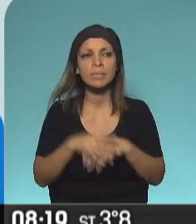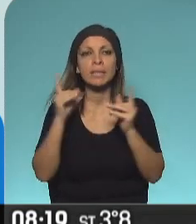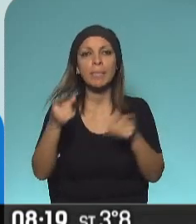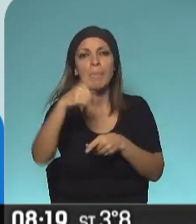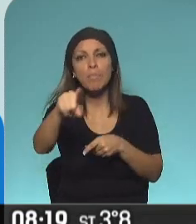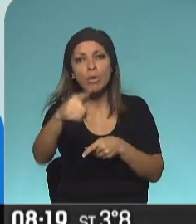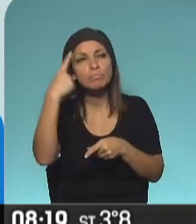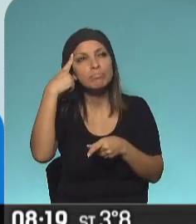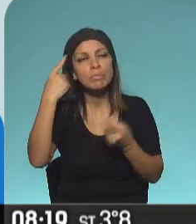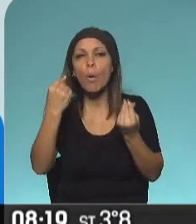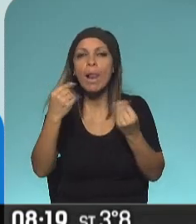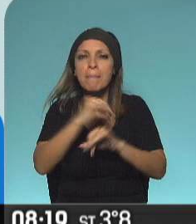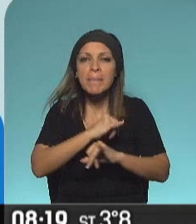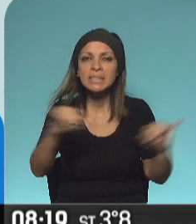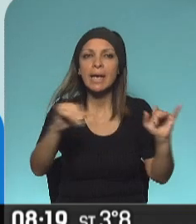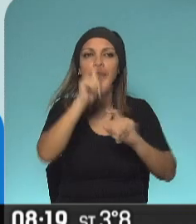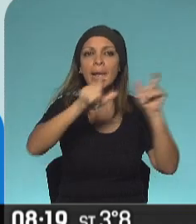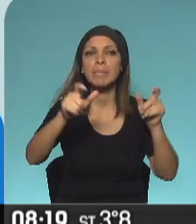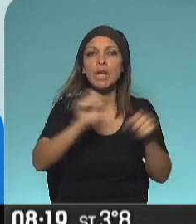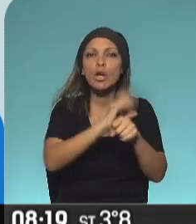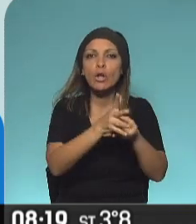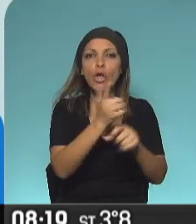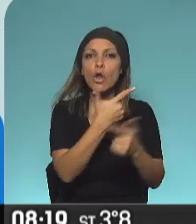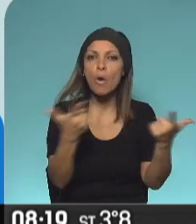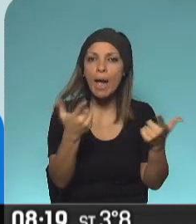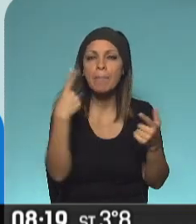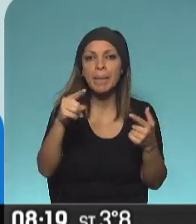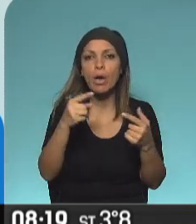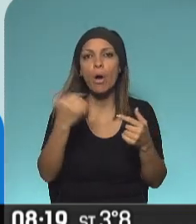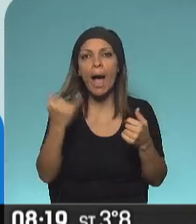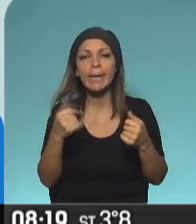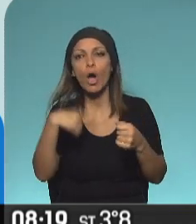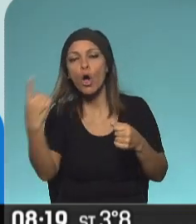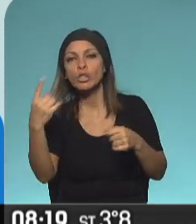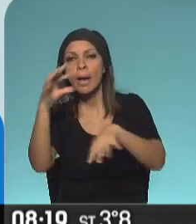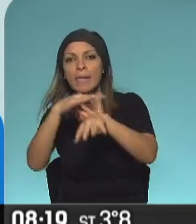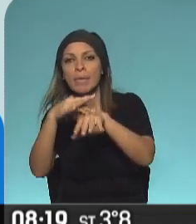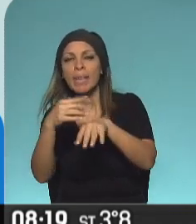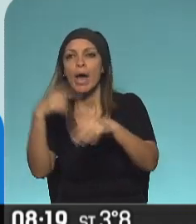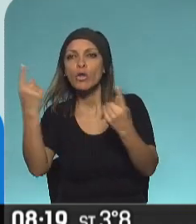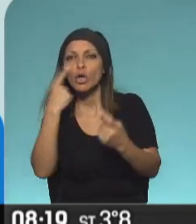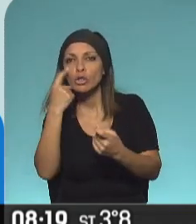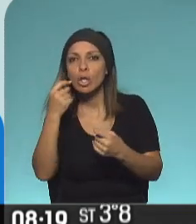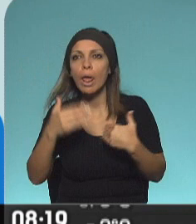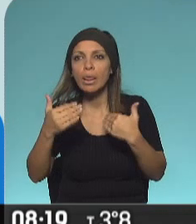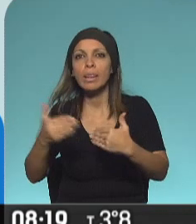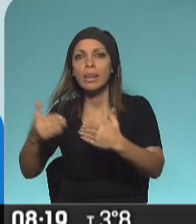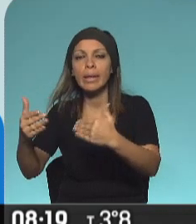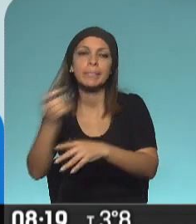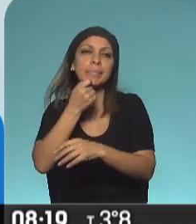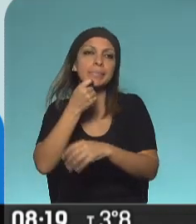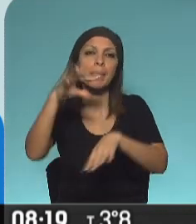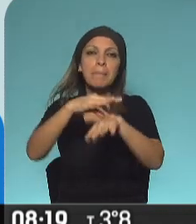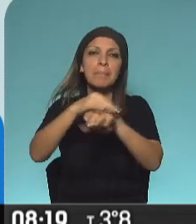aquellos pacientes que no tienen COVID, pero tienen controles anuales o semestrales atrasados? Diga,